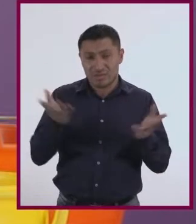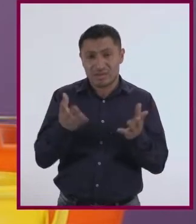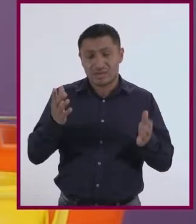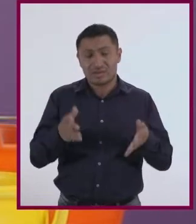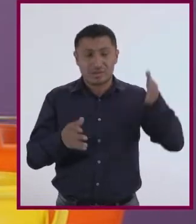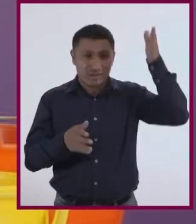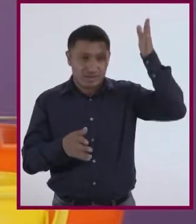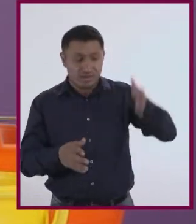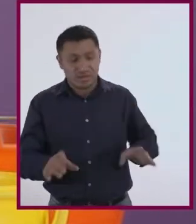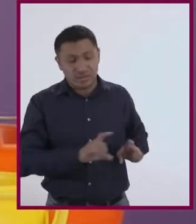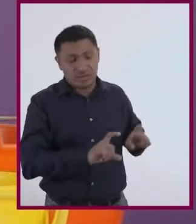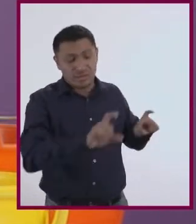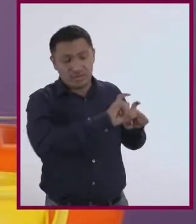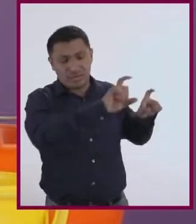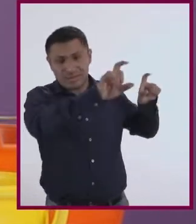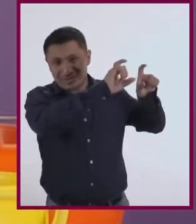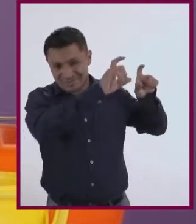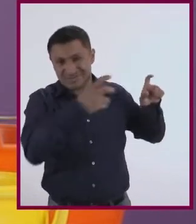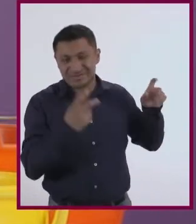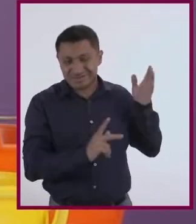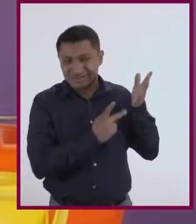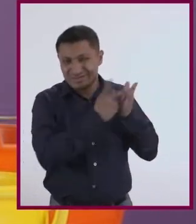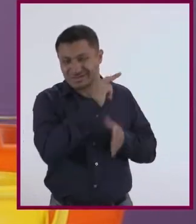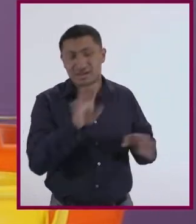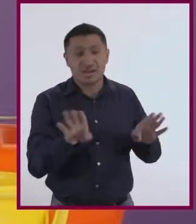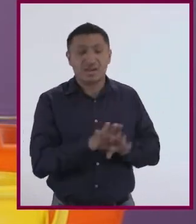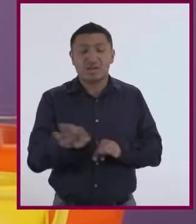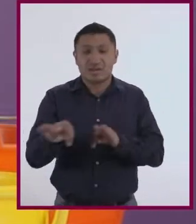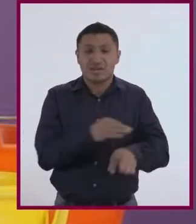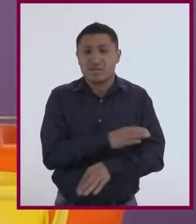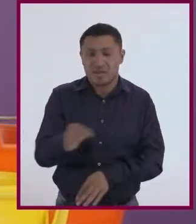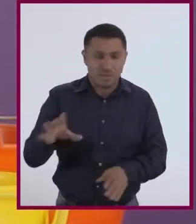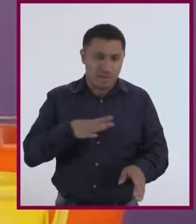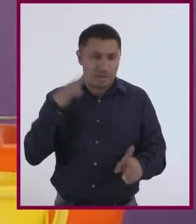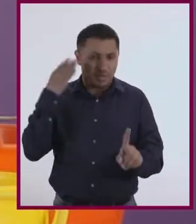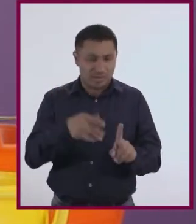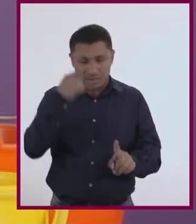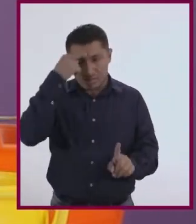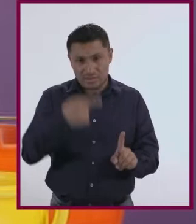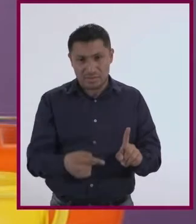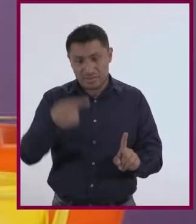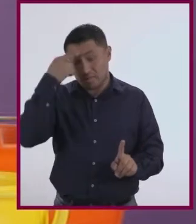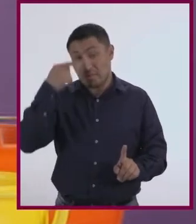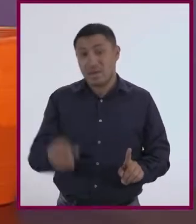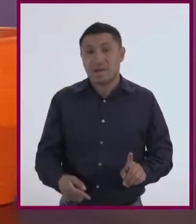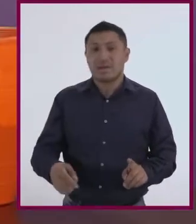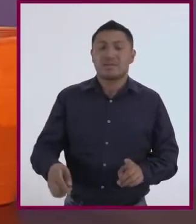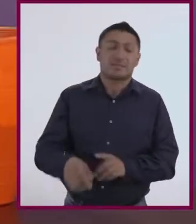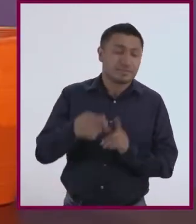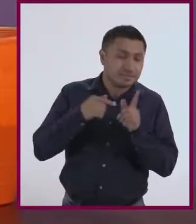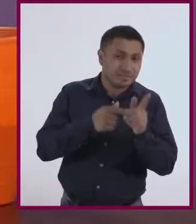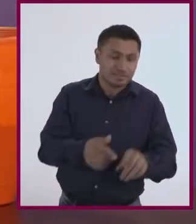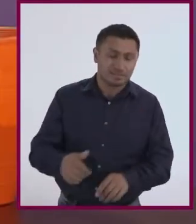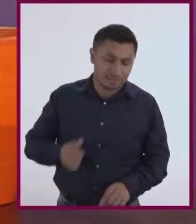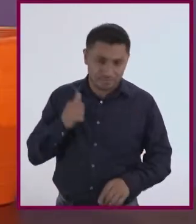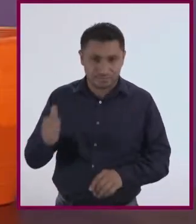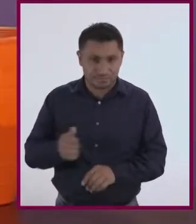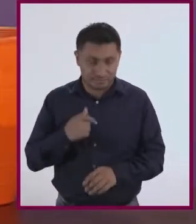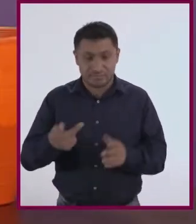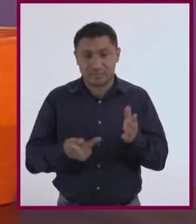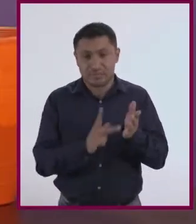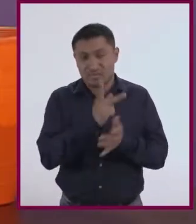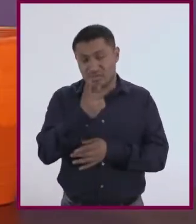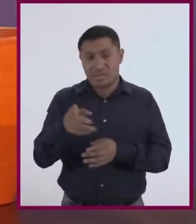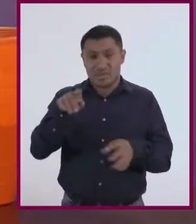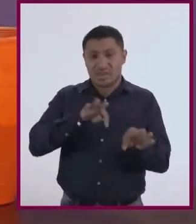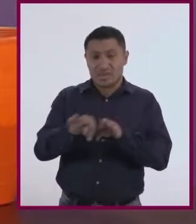cultivos verticales sobre cómo la agricultura tradicional presenta ya varios retos para poder seguir siendo productiva y resiliente. Pues las plantas de compostaje en